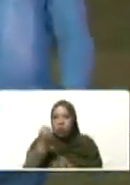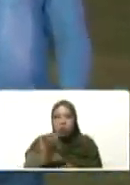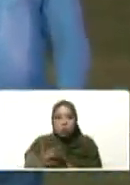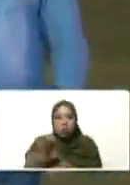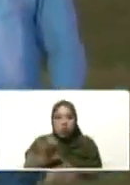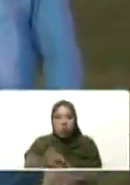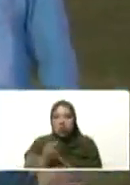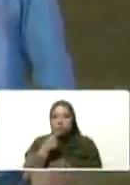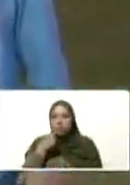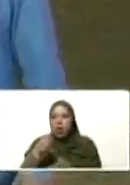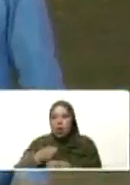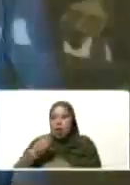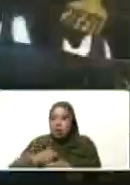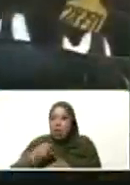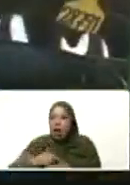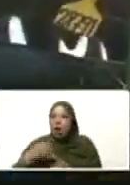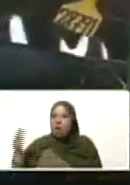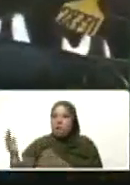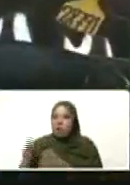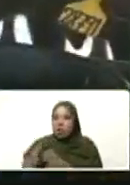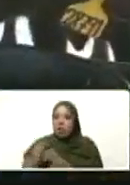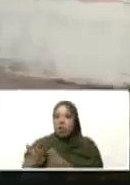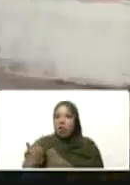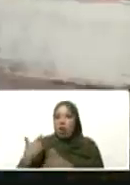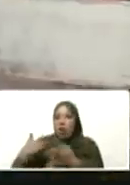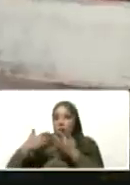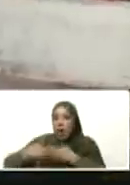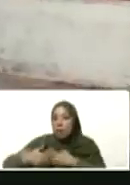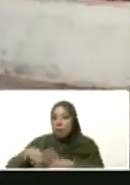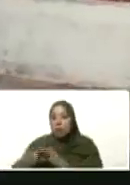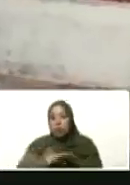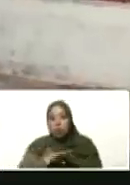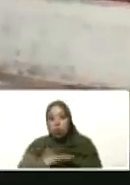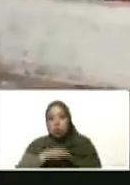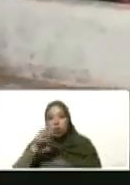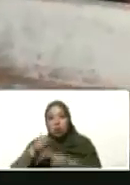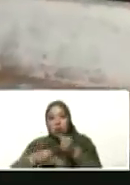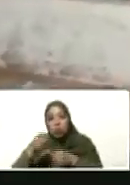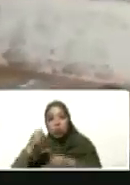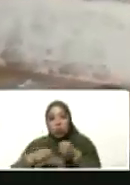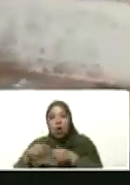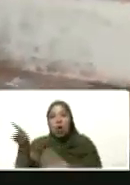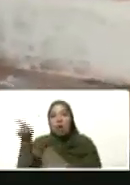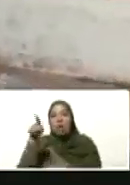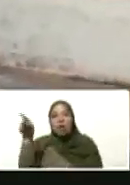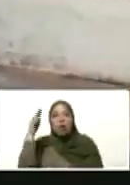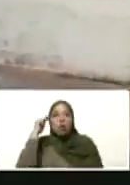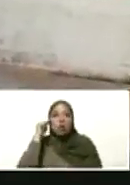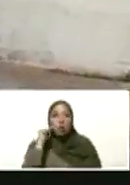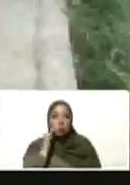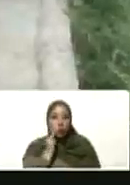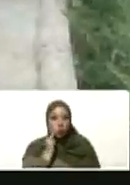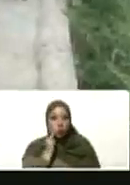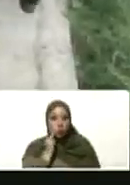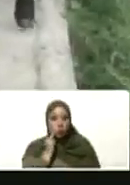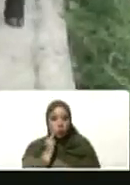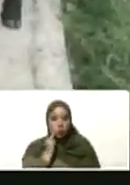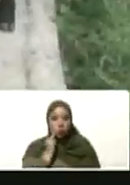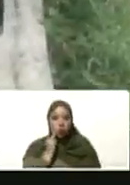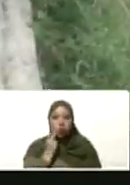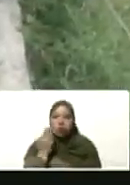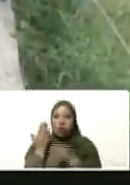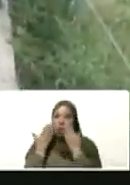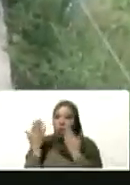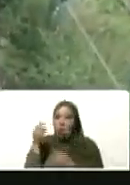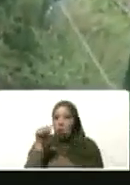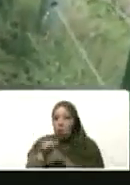Hay muchos de los habitantes de estos sectores de aquí de la parroquia San Simón que trabajan en esta industria, y bueno,